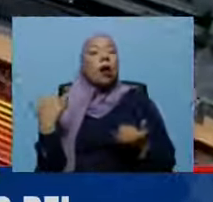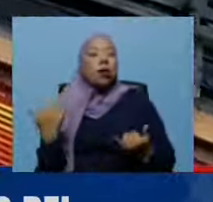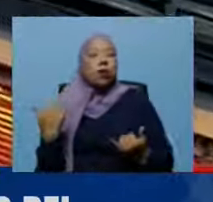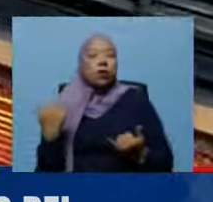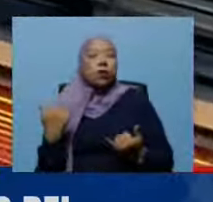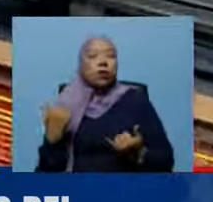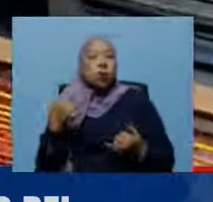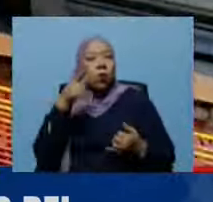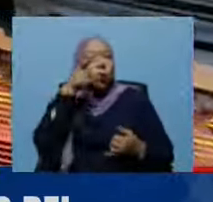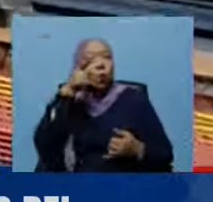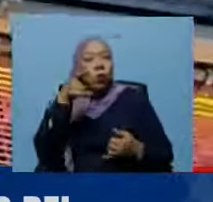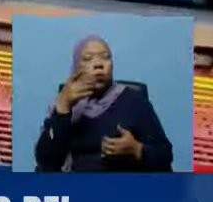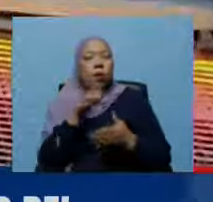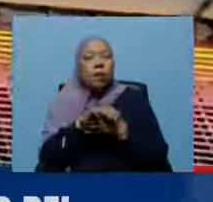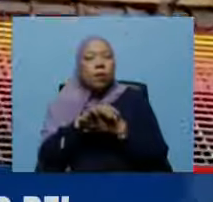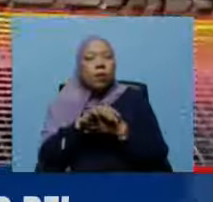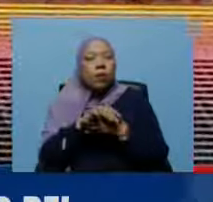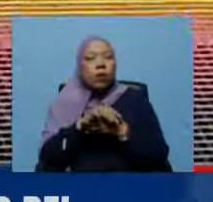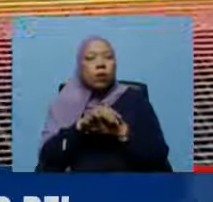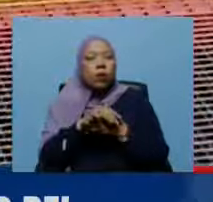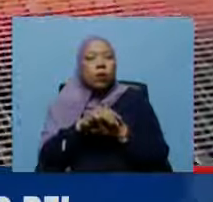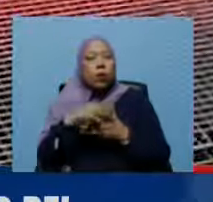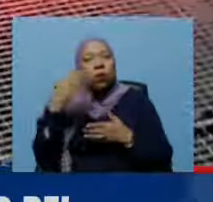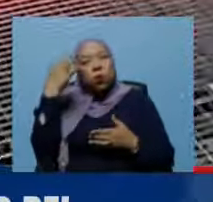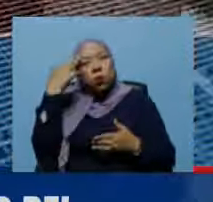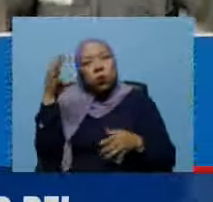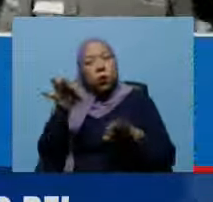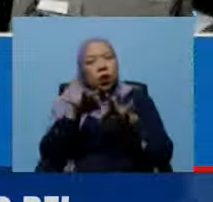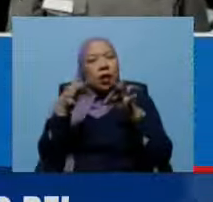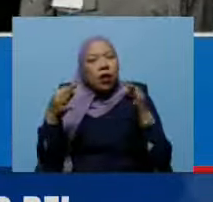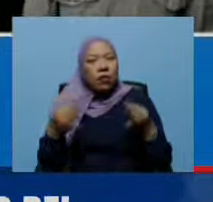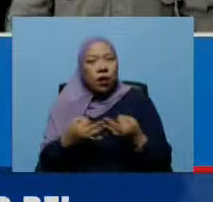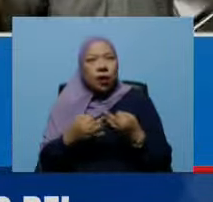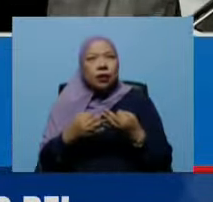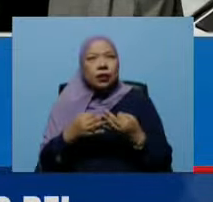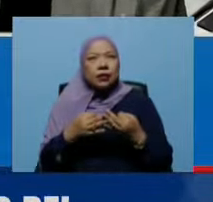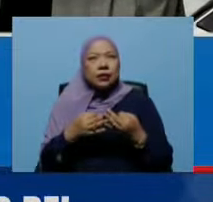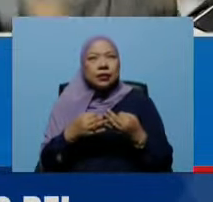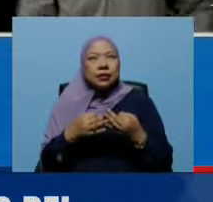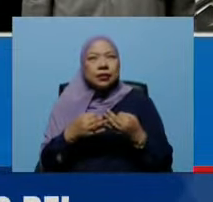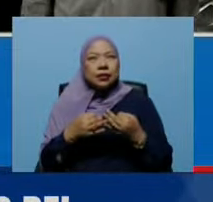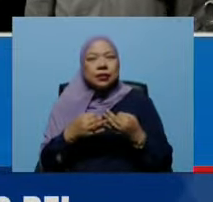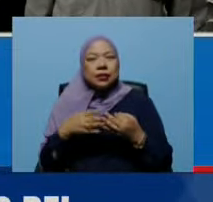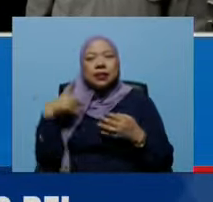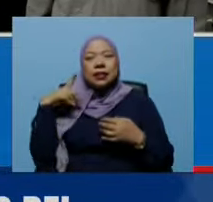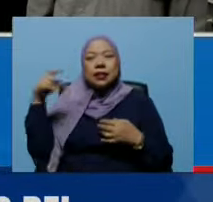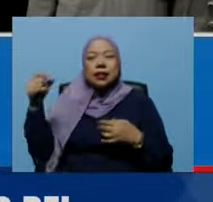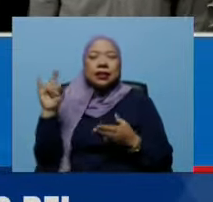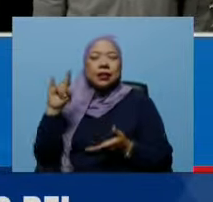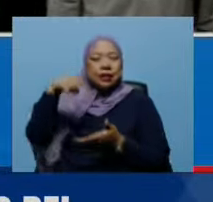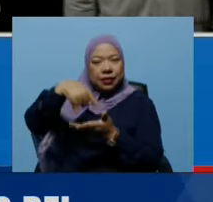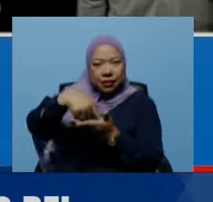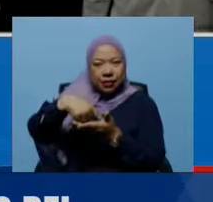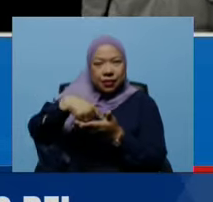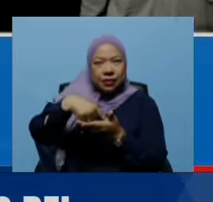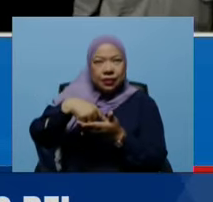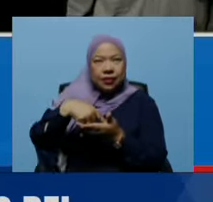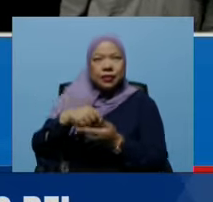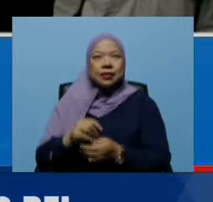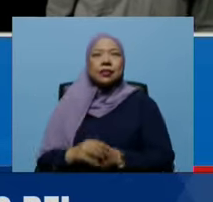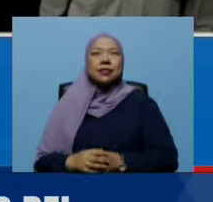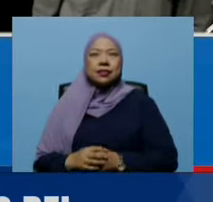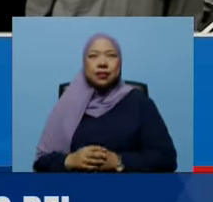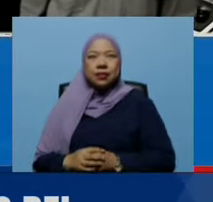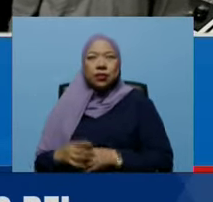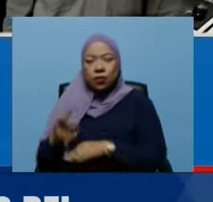está la cámara, Freddy. Dale un saludo a tu familia ahí. ¿Ah? Nos vamos a Carabobo. Allá